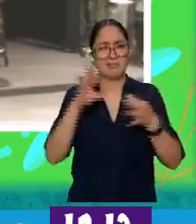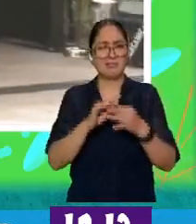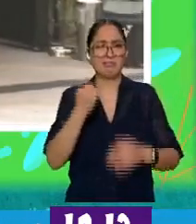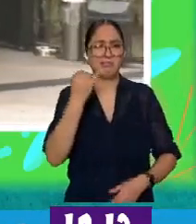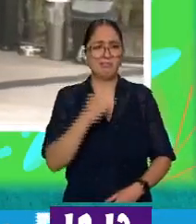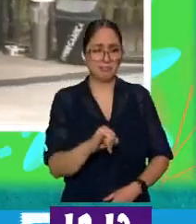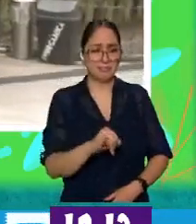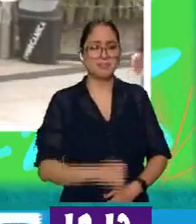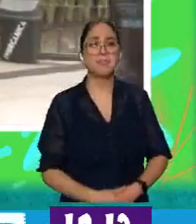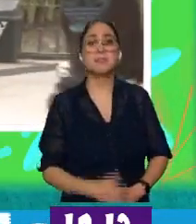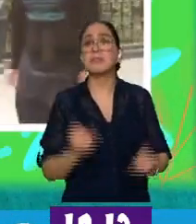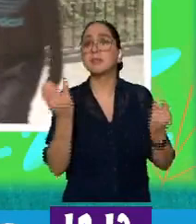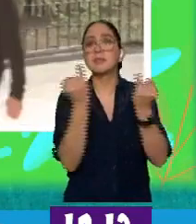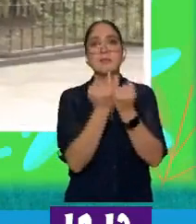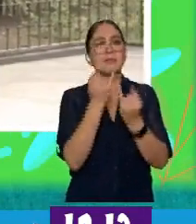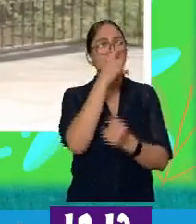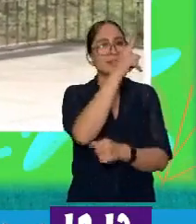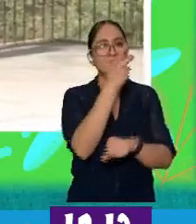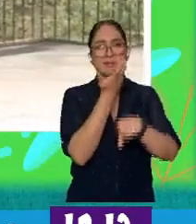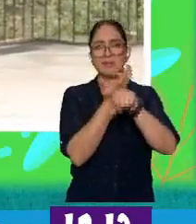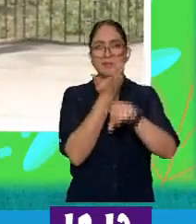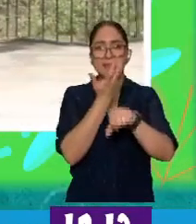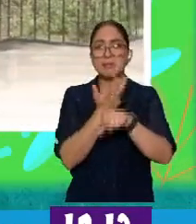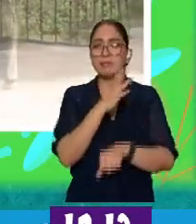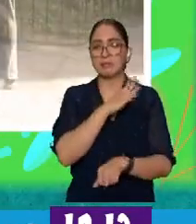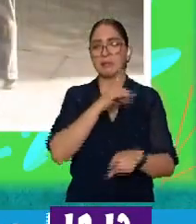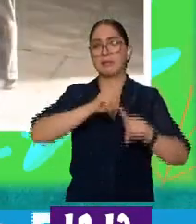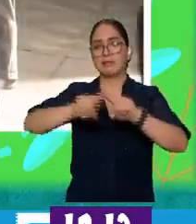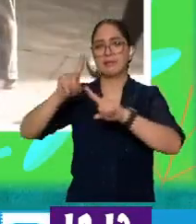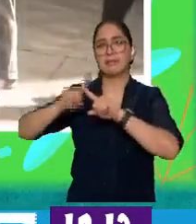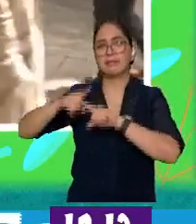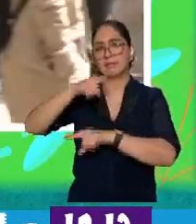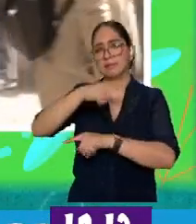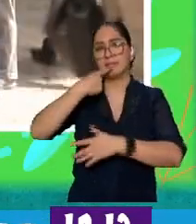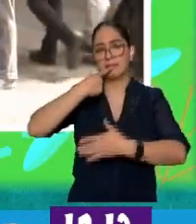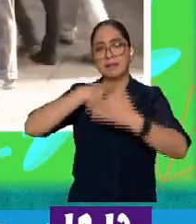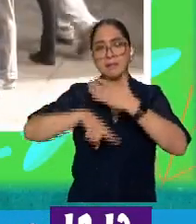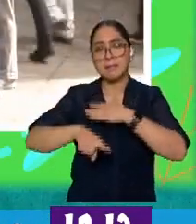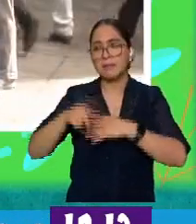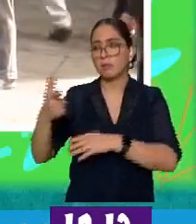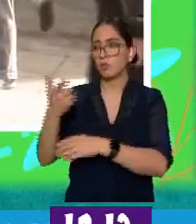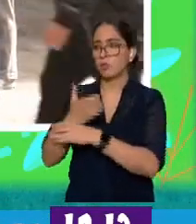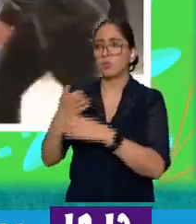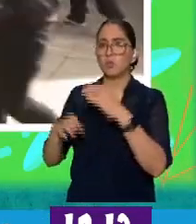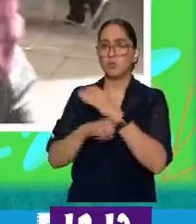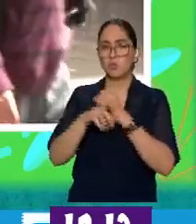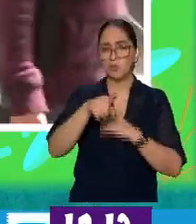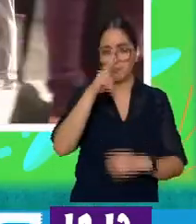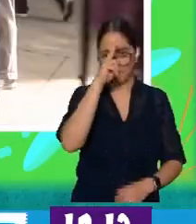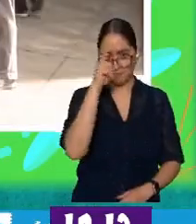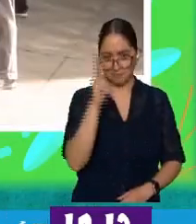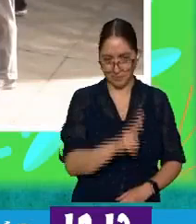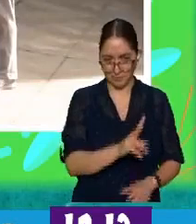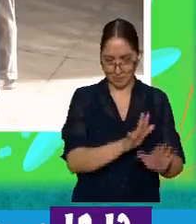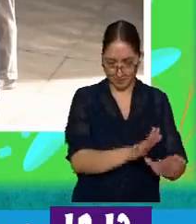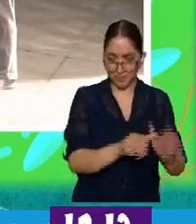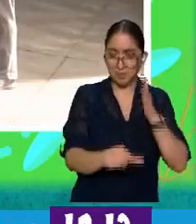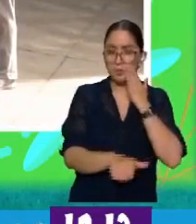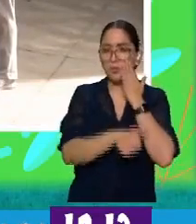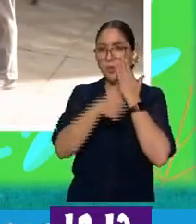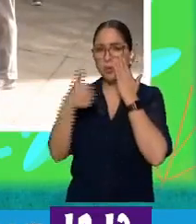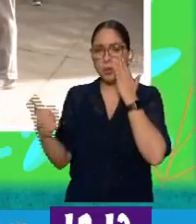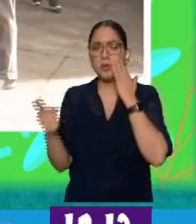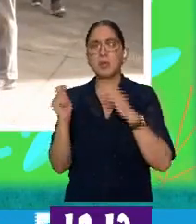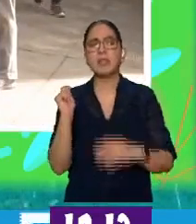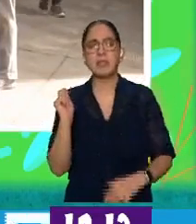Efectivamente, bueno, en Estados Unidos hay millones de demandas por este tipo de situaciones, ¿sí? La siguiente situación que viene